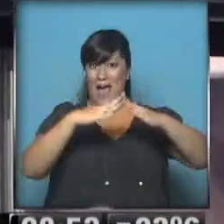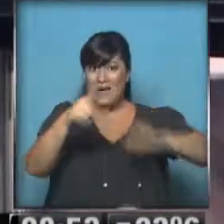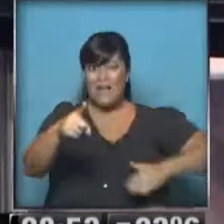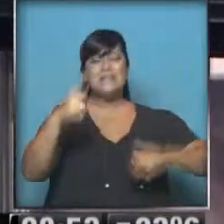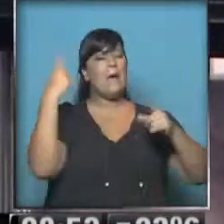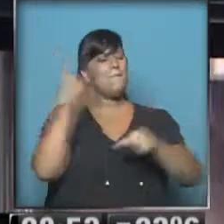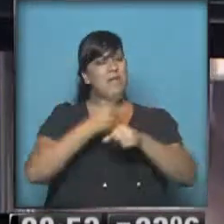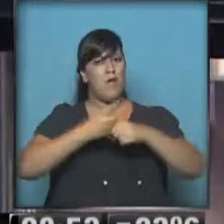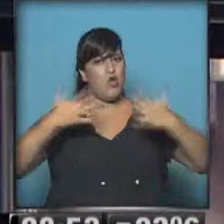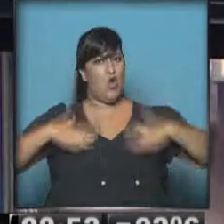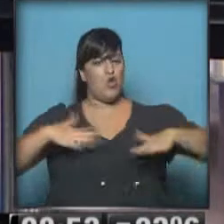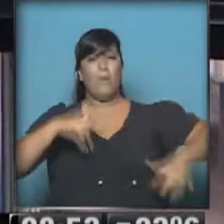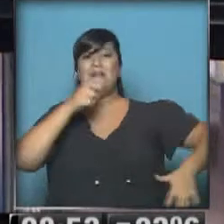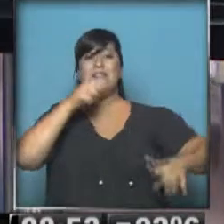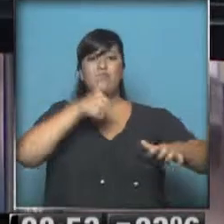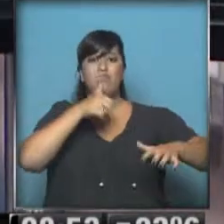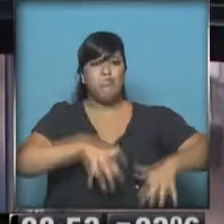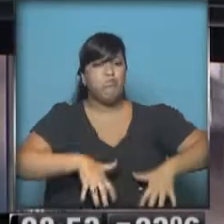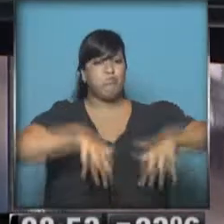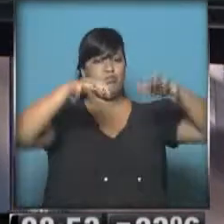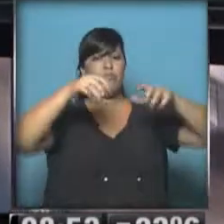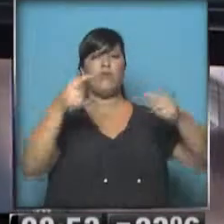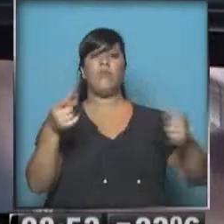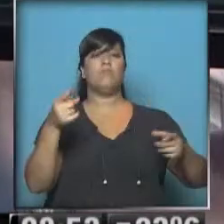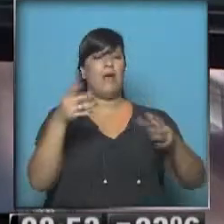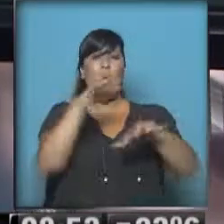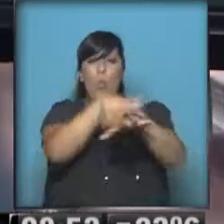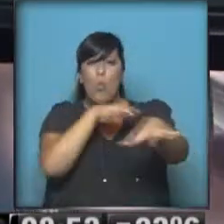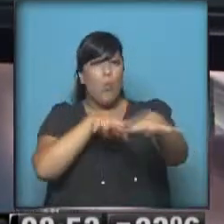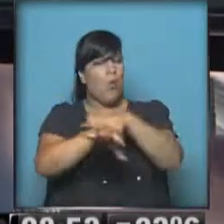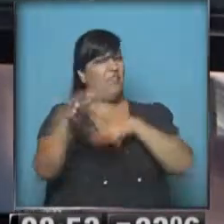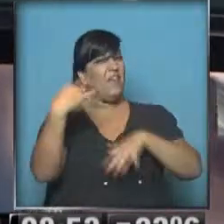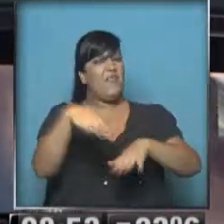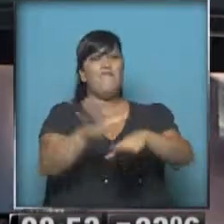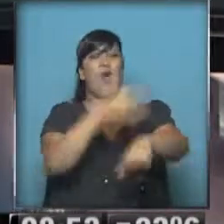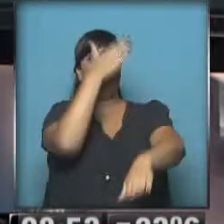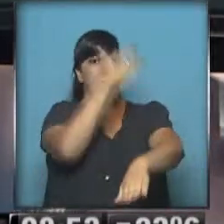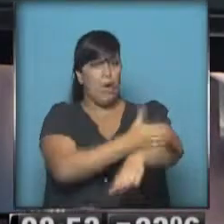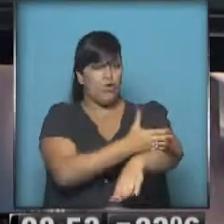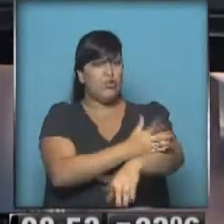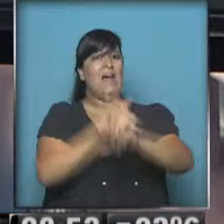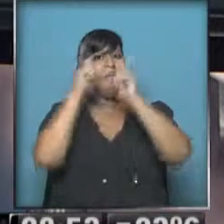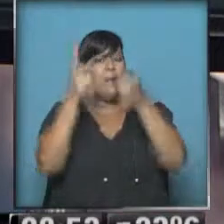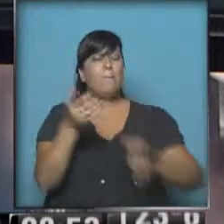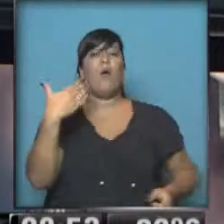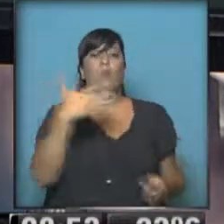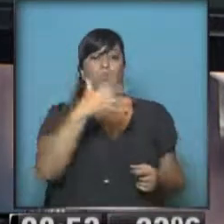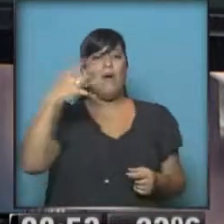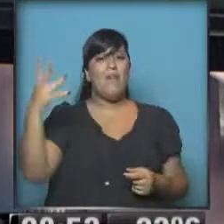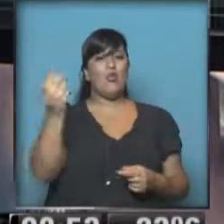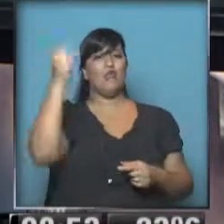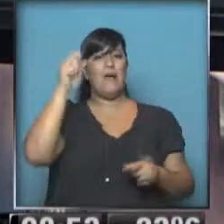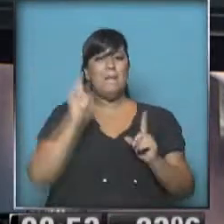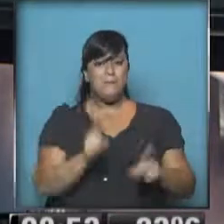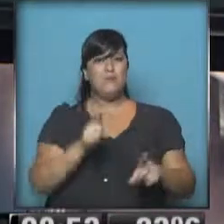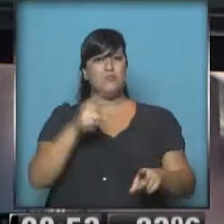vestimenta si el lugar está inundado no volver si no tengo guantes y botas o en lo posible conseguir y no pisar donde